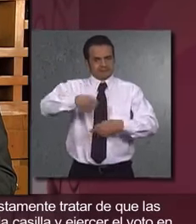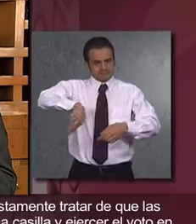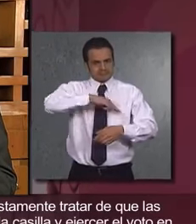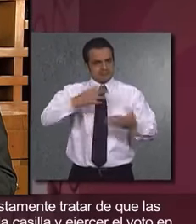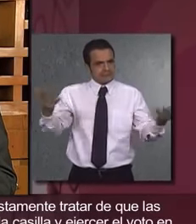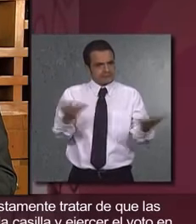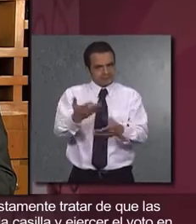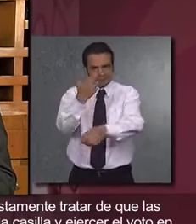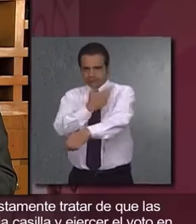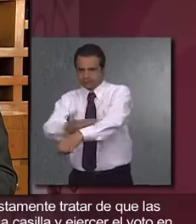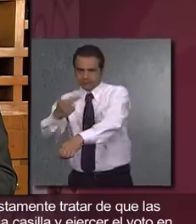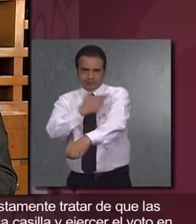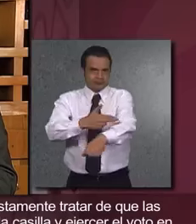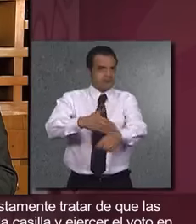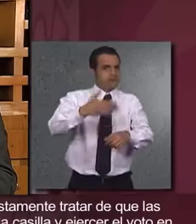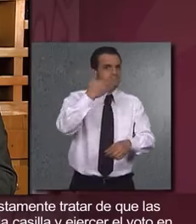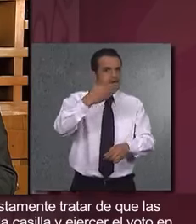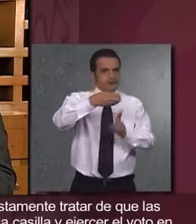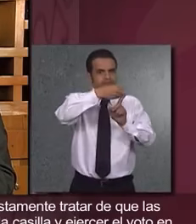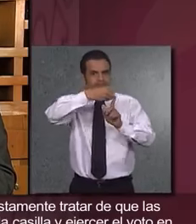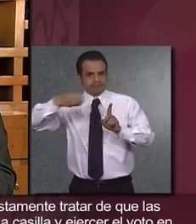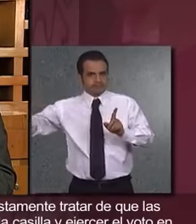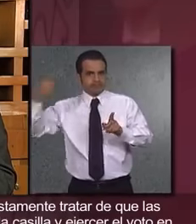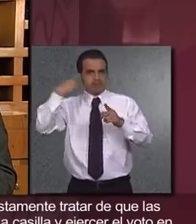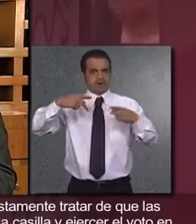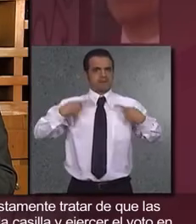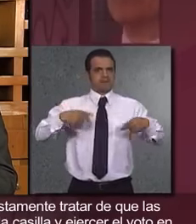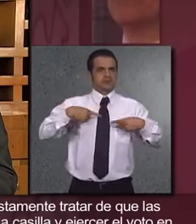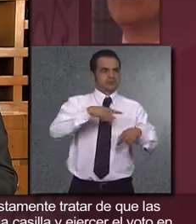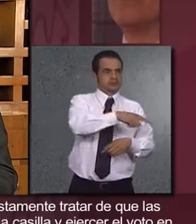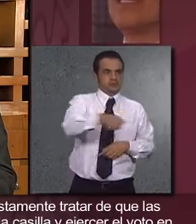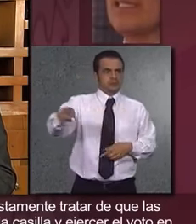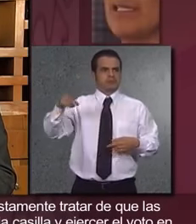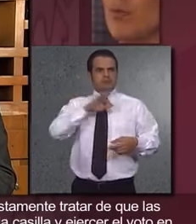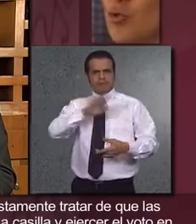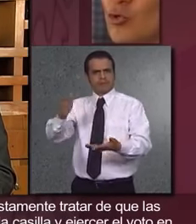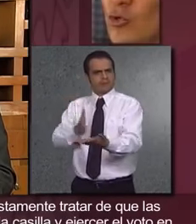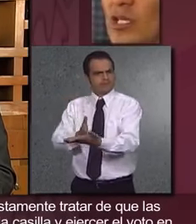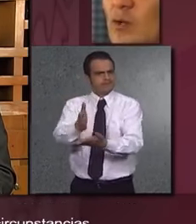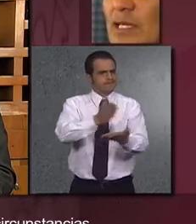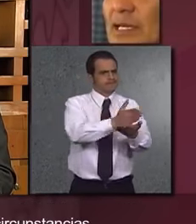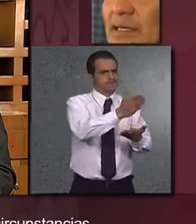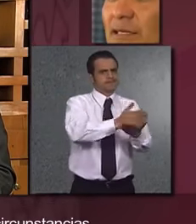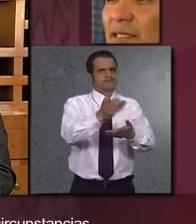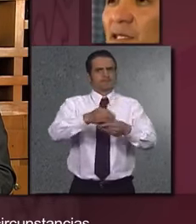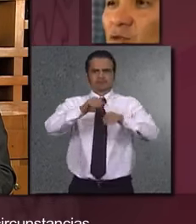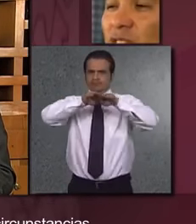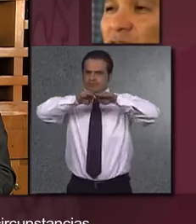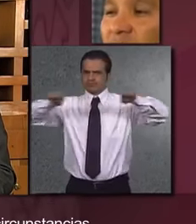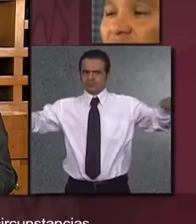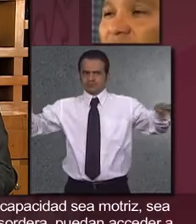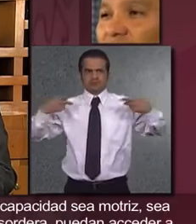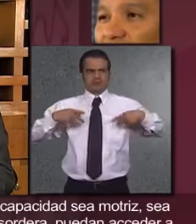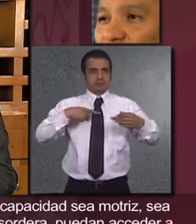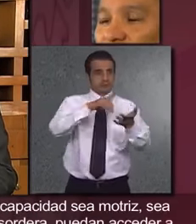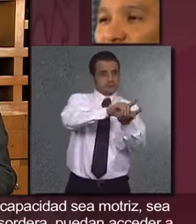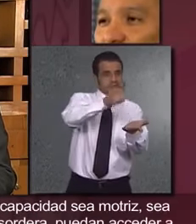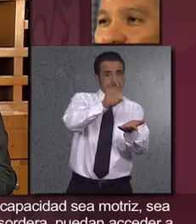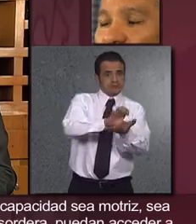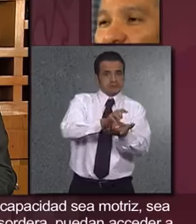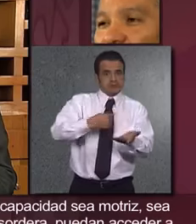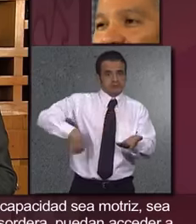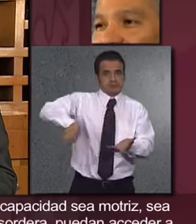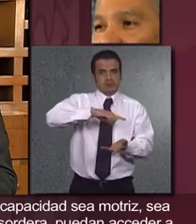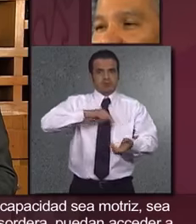para justamente tratar de que las personas puedan llegar a la casilla y ejercer el voto en igualdad de circunstancias. Que las personas